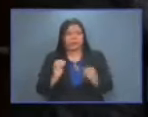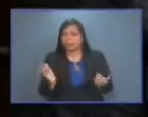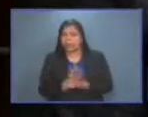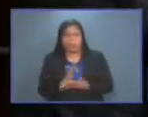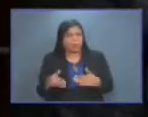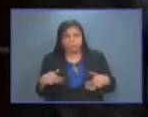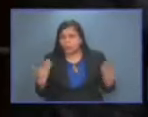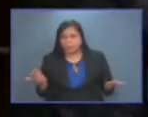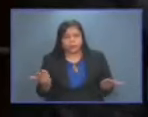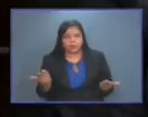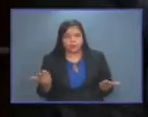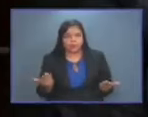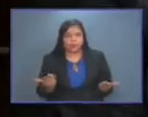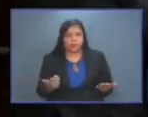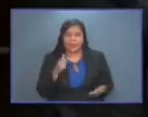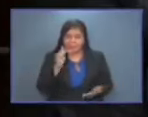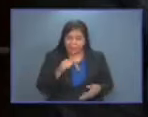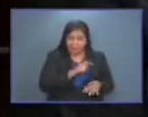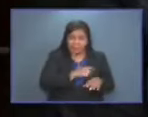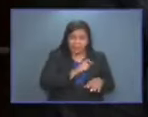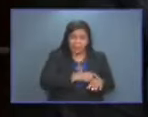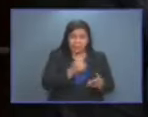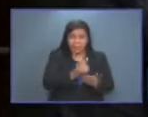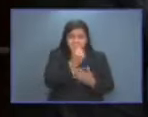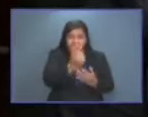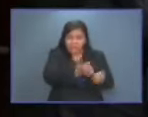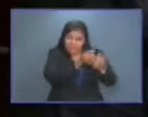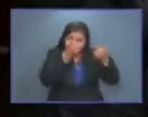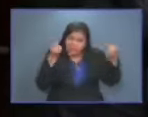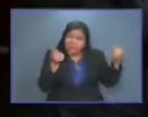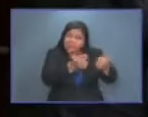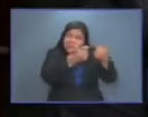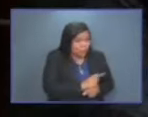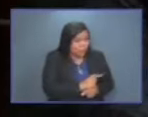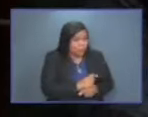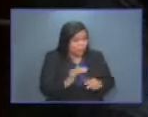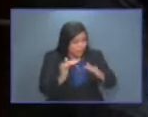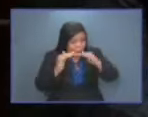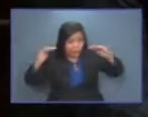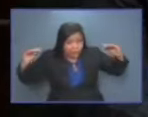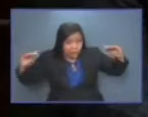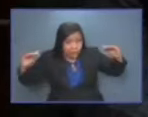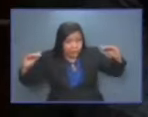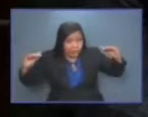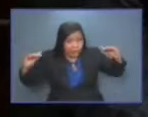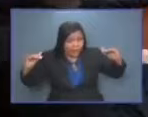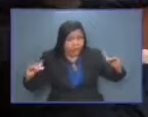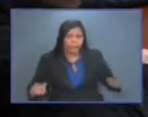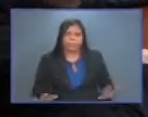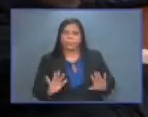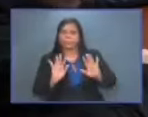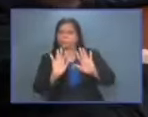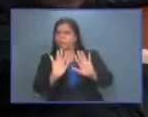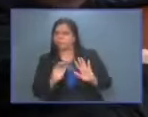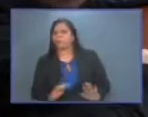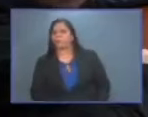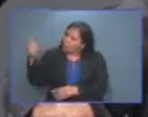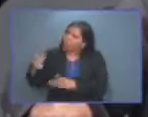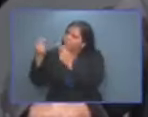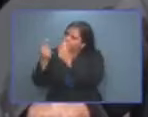y en ese momento la uv que recibía millones y millones de dólares en el ministerio tenía un presupuesto